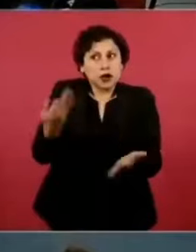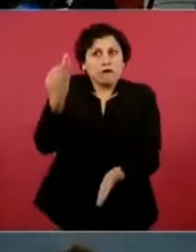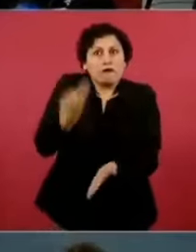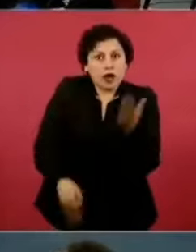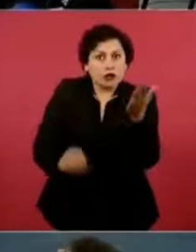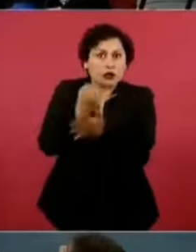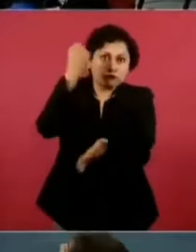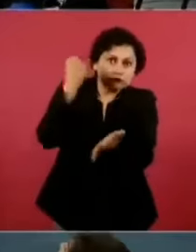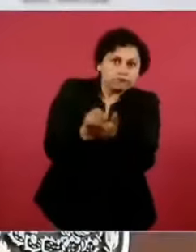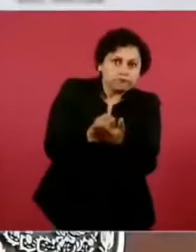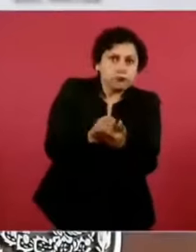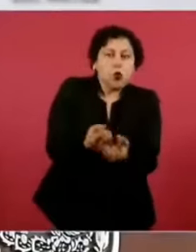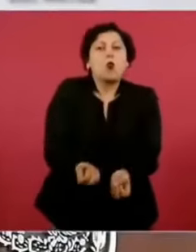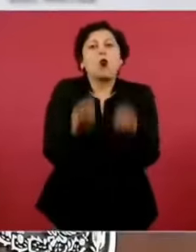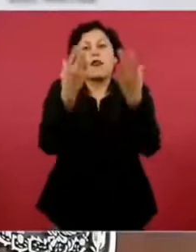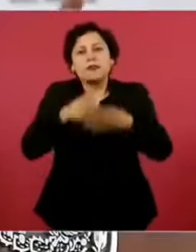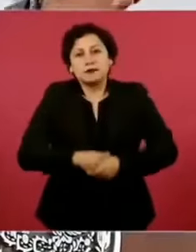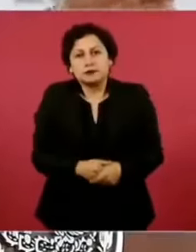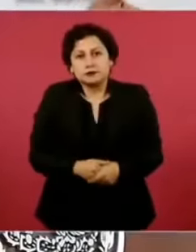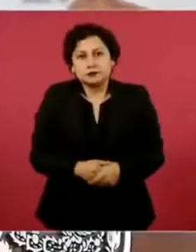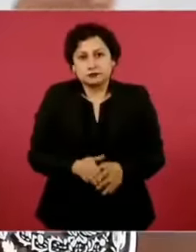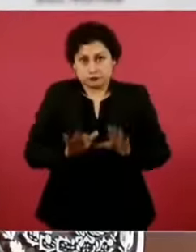¿Sí? ¿Y qué no?